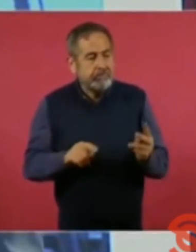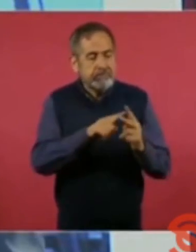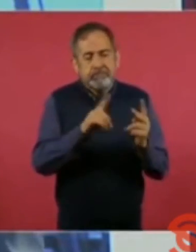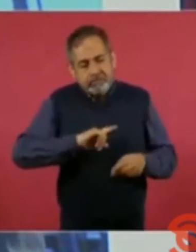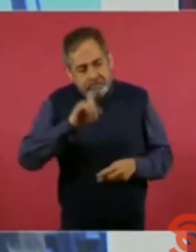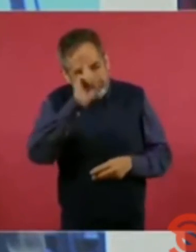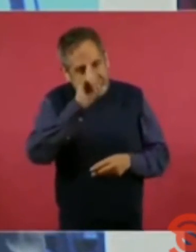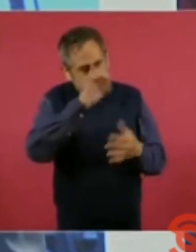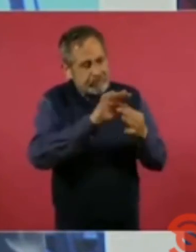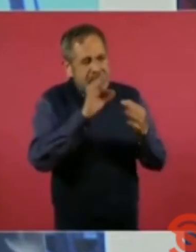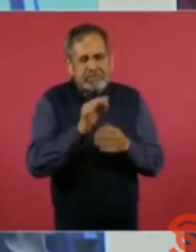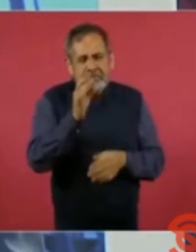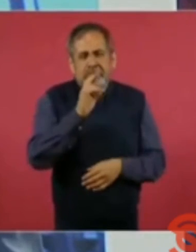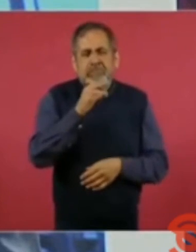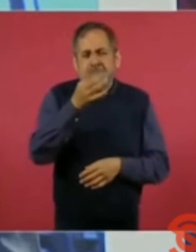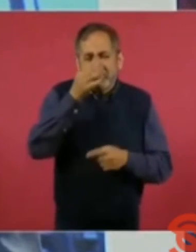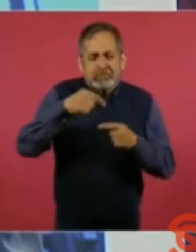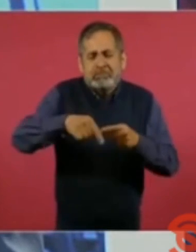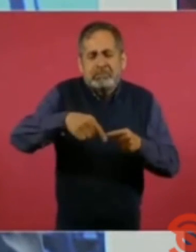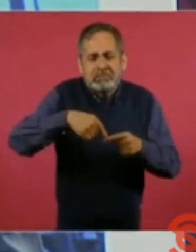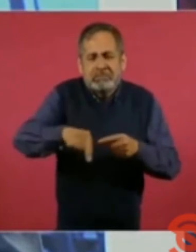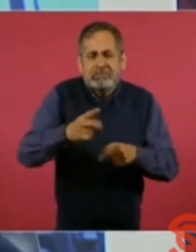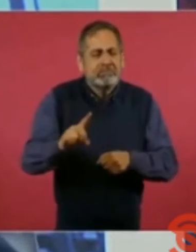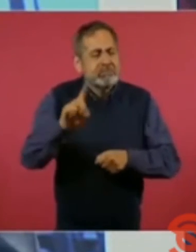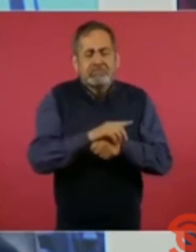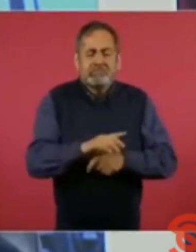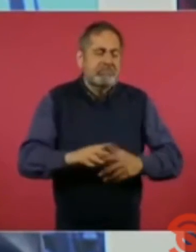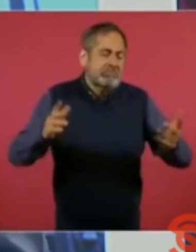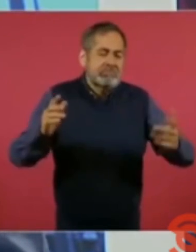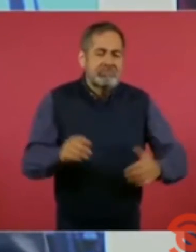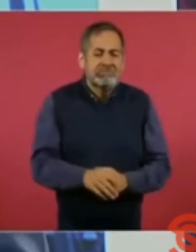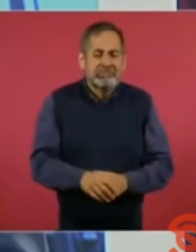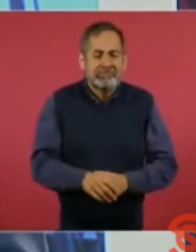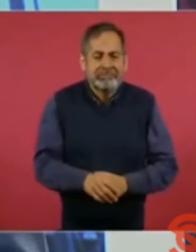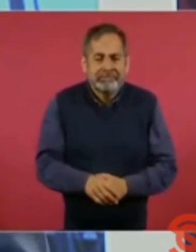se resuelva en estos días ya, porque